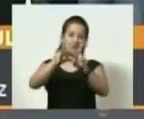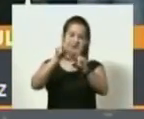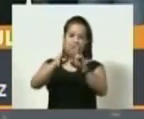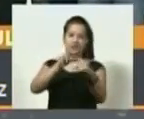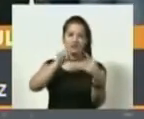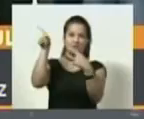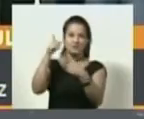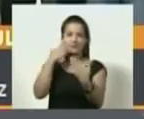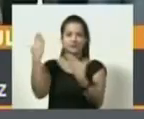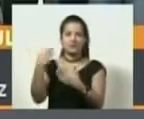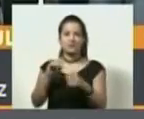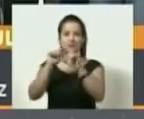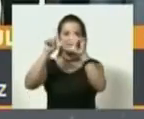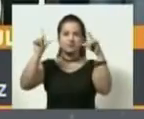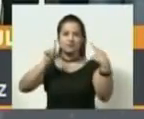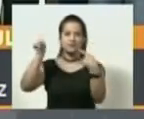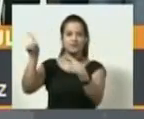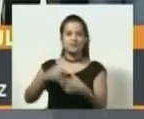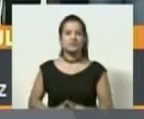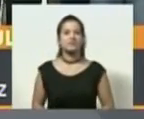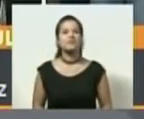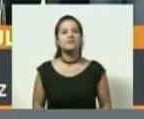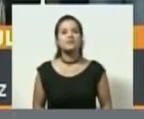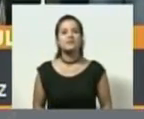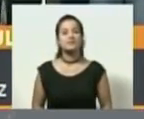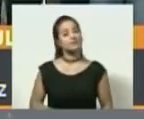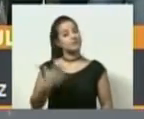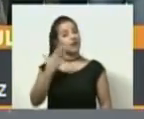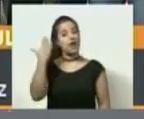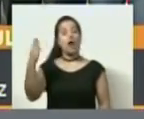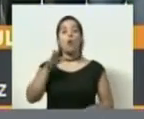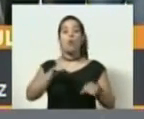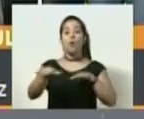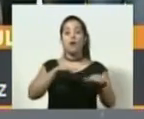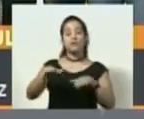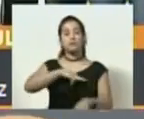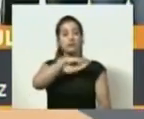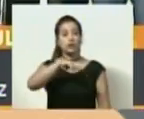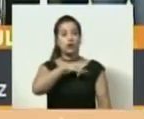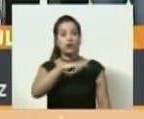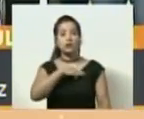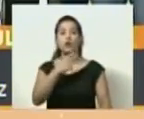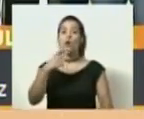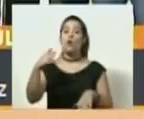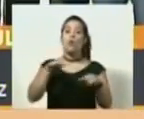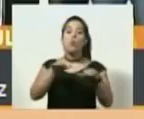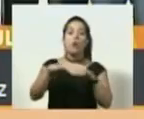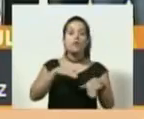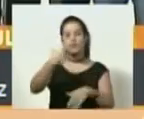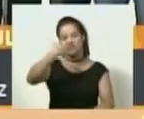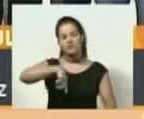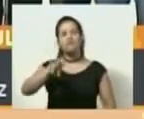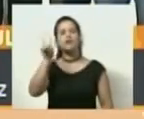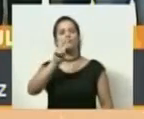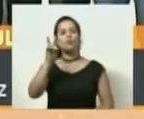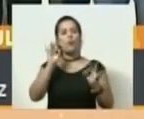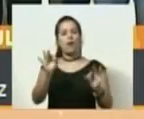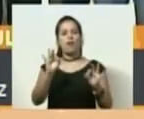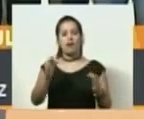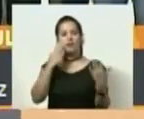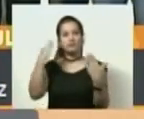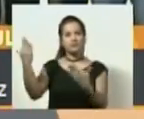Venezuela. Adelante el Zulia, jueves de misiones, jueves de Somos Venezuela,